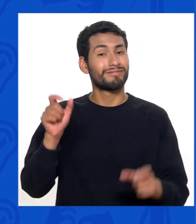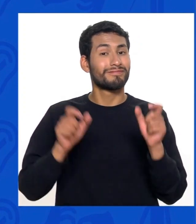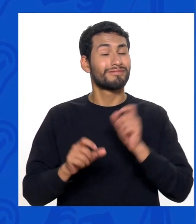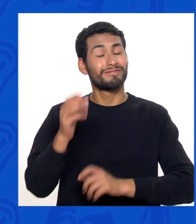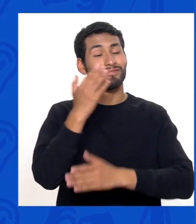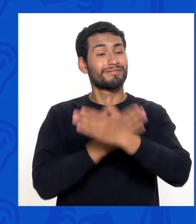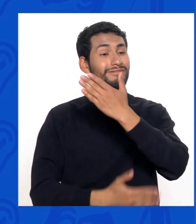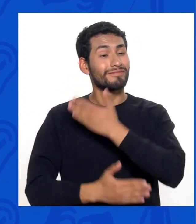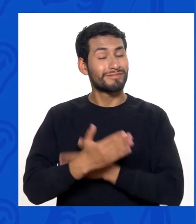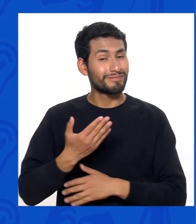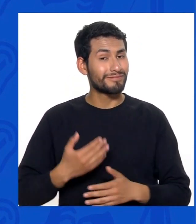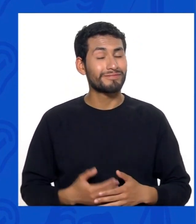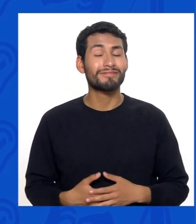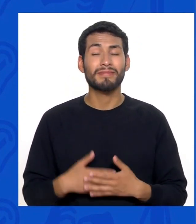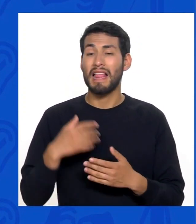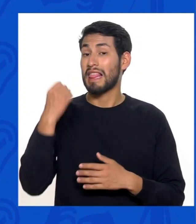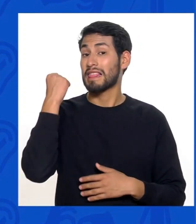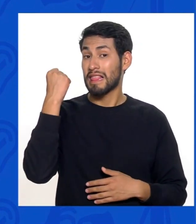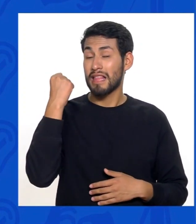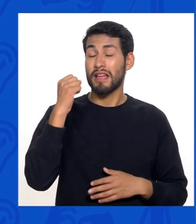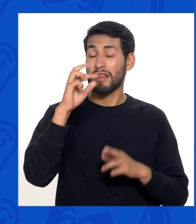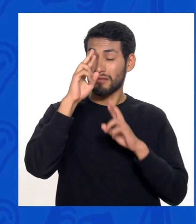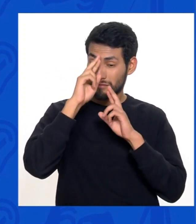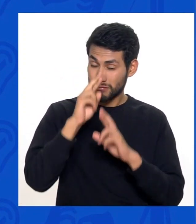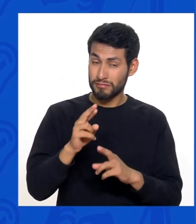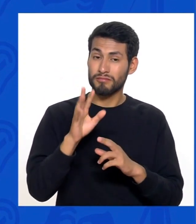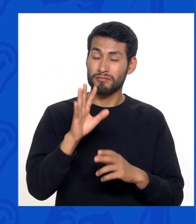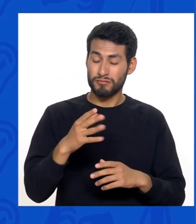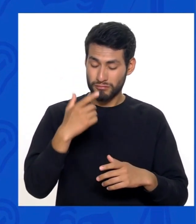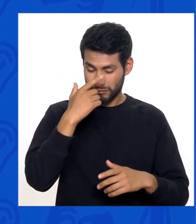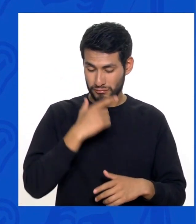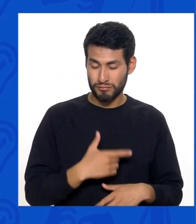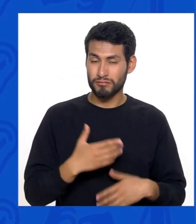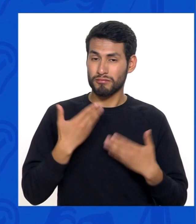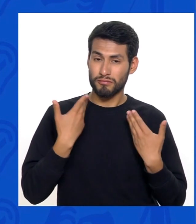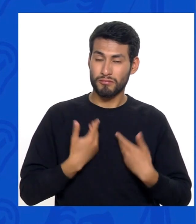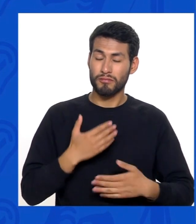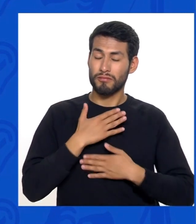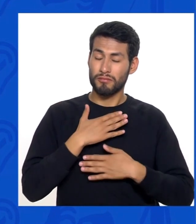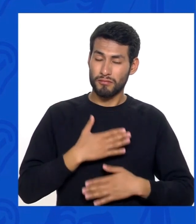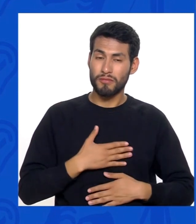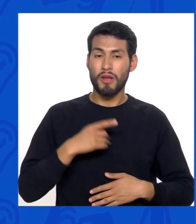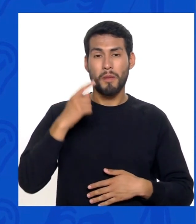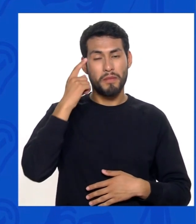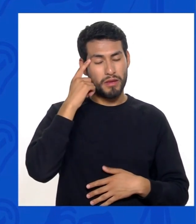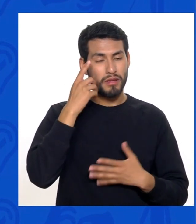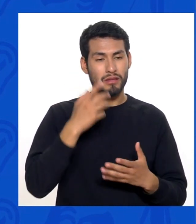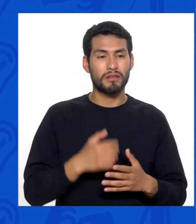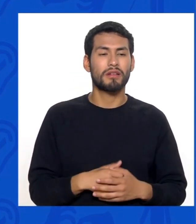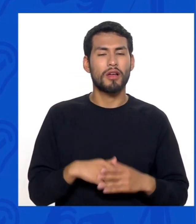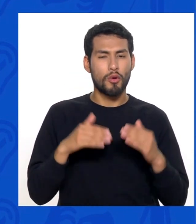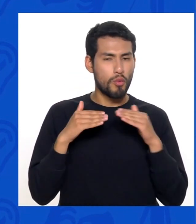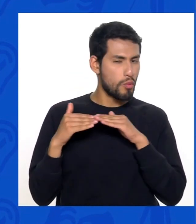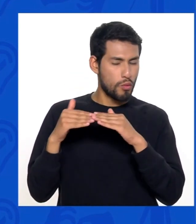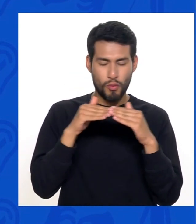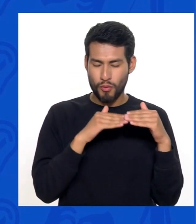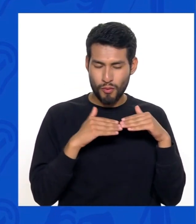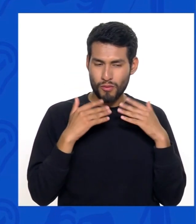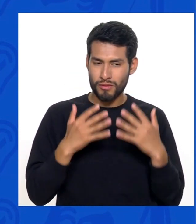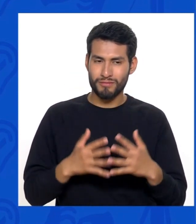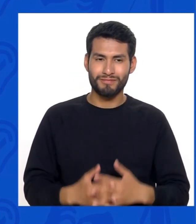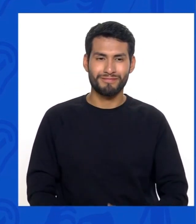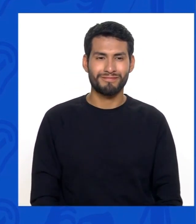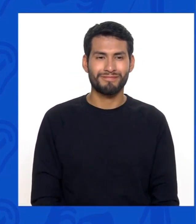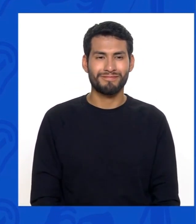Las personas con discapacidad tienen derecho al respeto de su integridad moral, física y mental, en igualdad